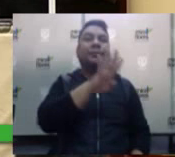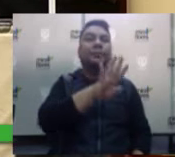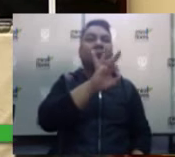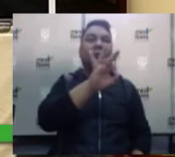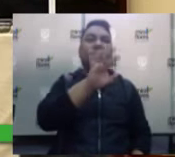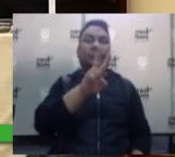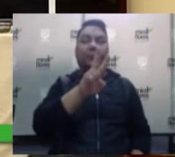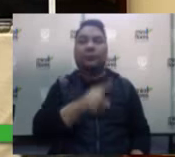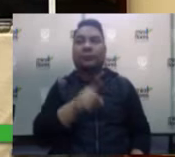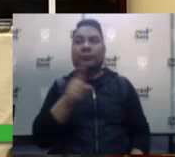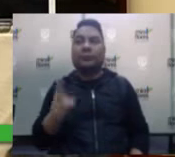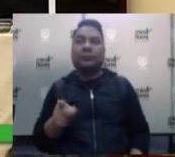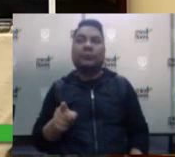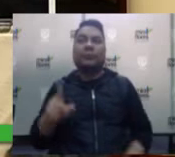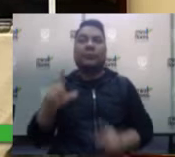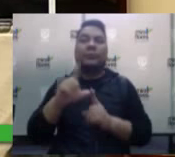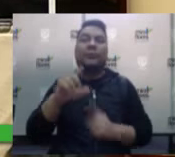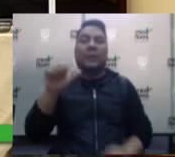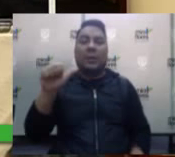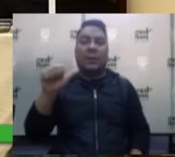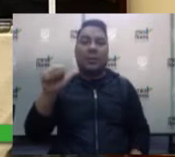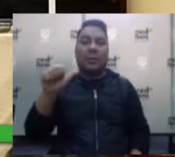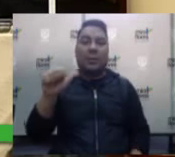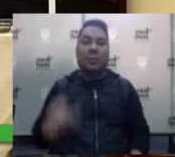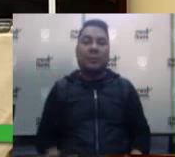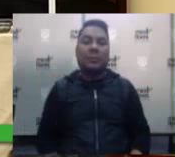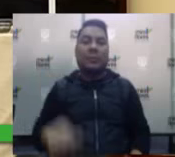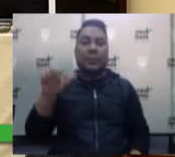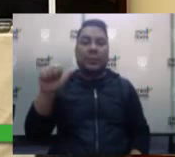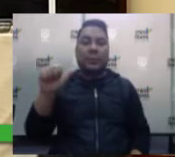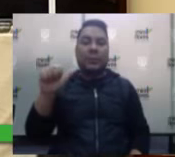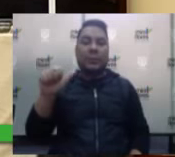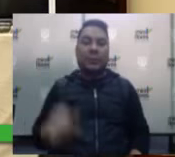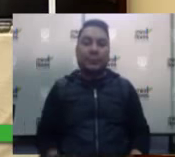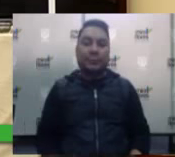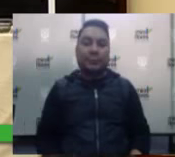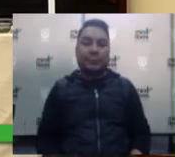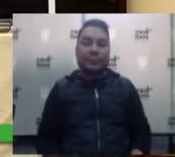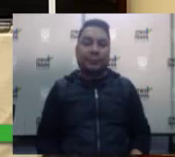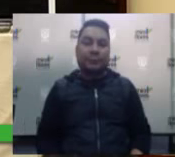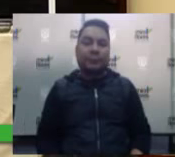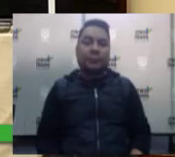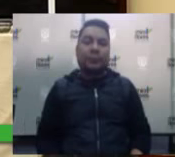492. Letra A. A. Acción Popular.